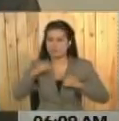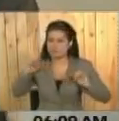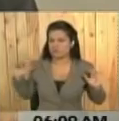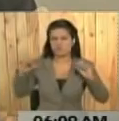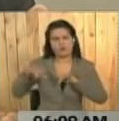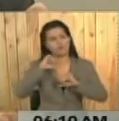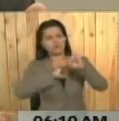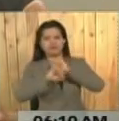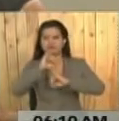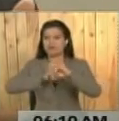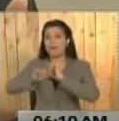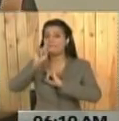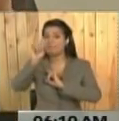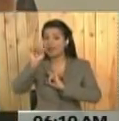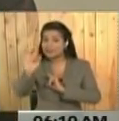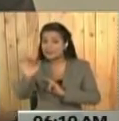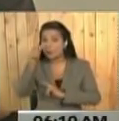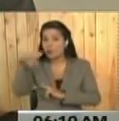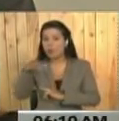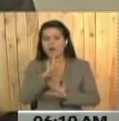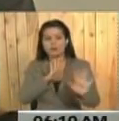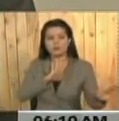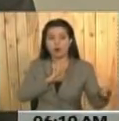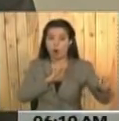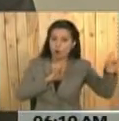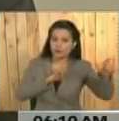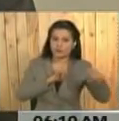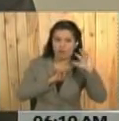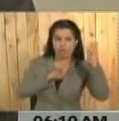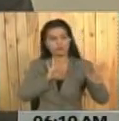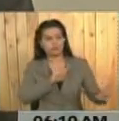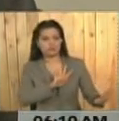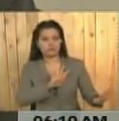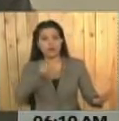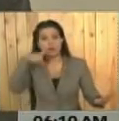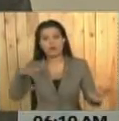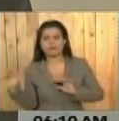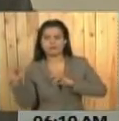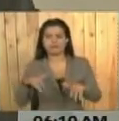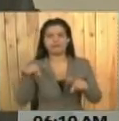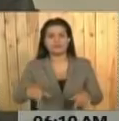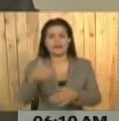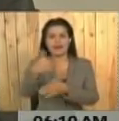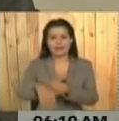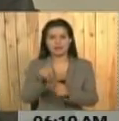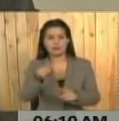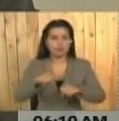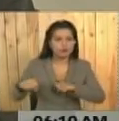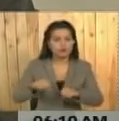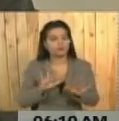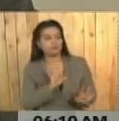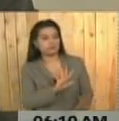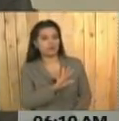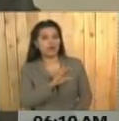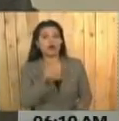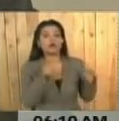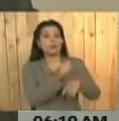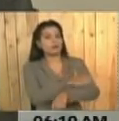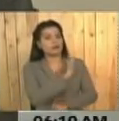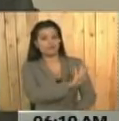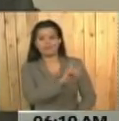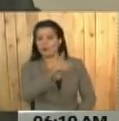manera convenció con sus argumentos de presencia en la calle de movilización convenció a la gente a la derecha que no